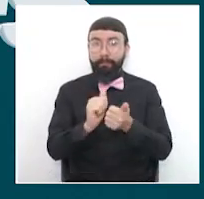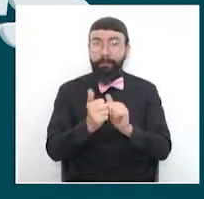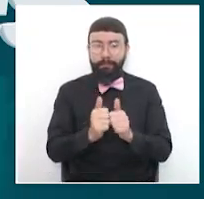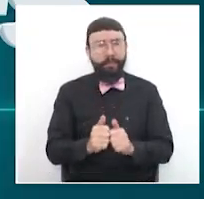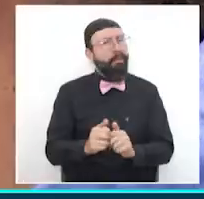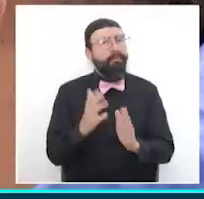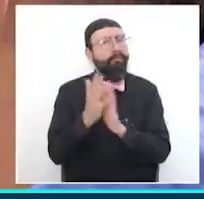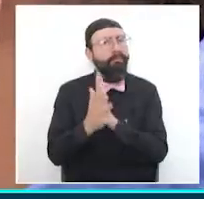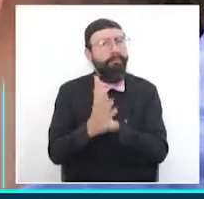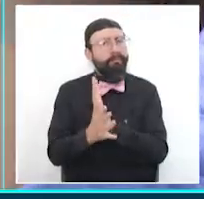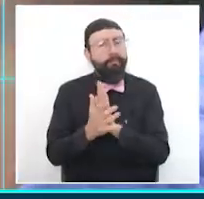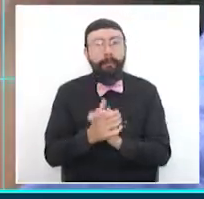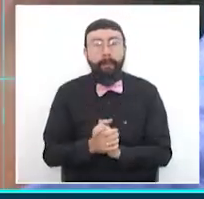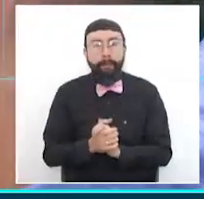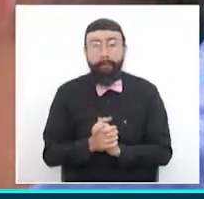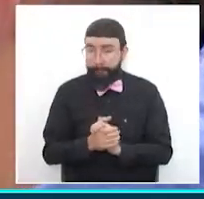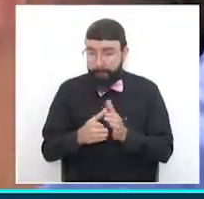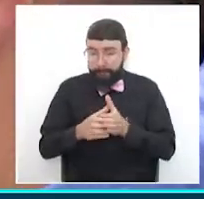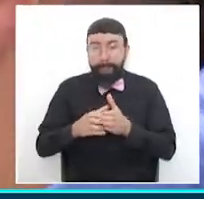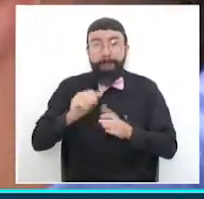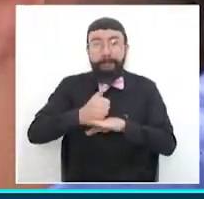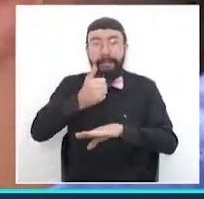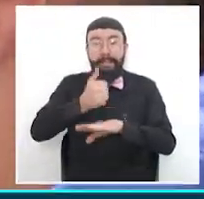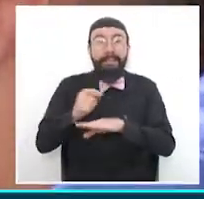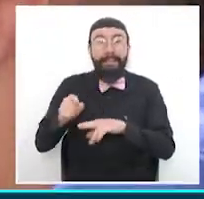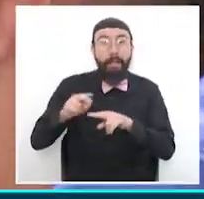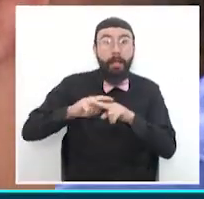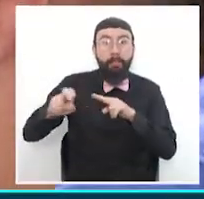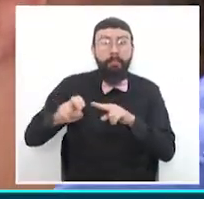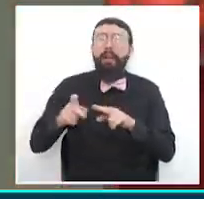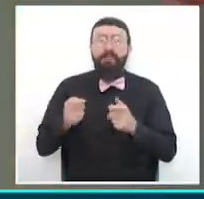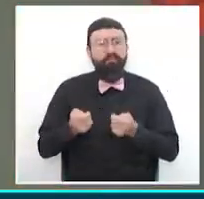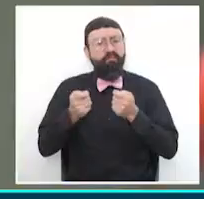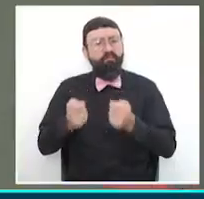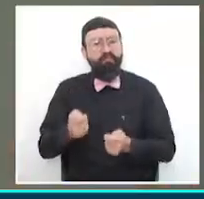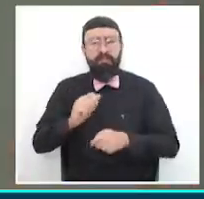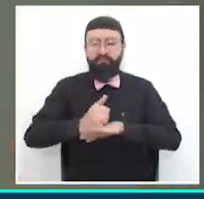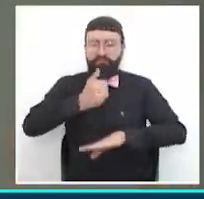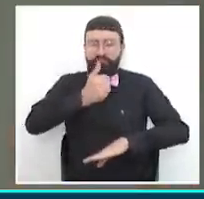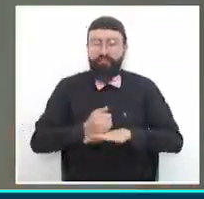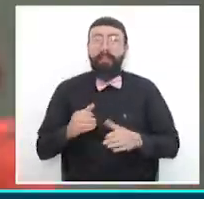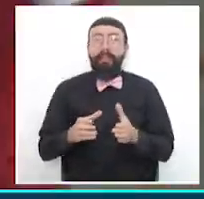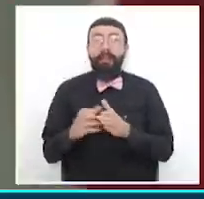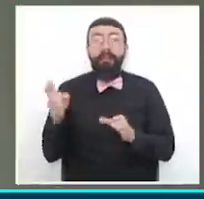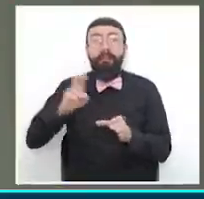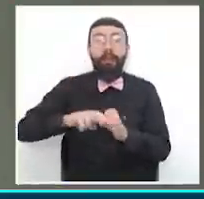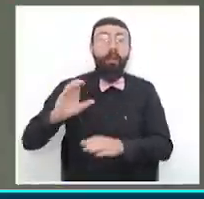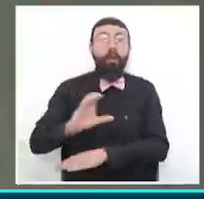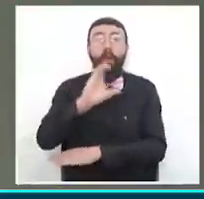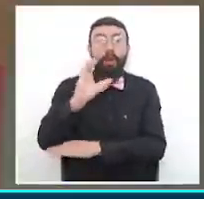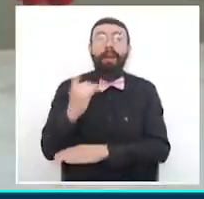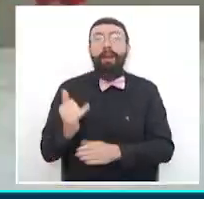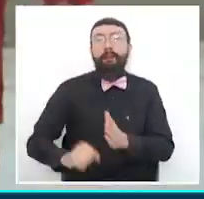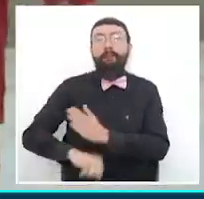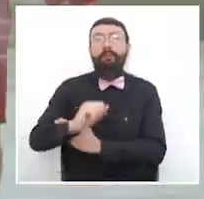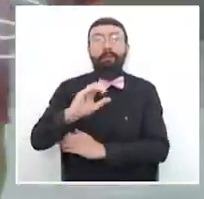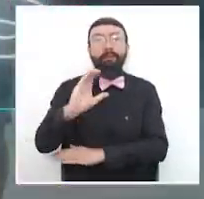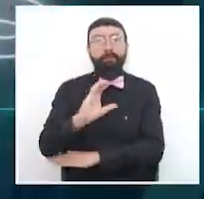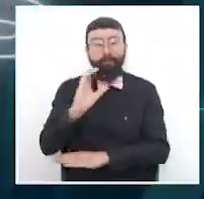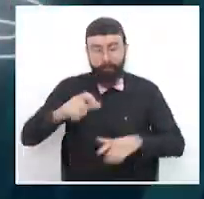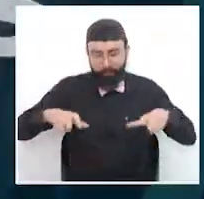espere. Dirigente manizaleño asumió cargo directivo en la Federación Colombiana de Fútbol de Salón.